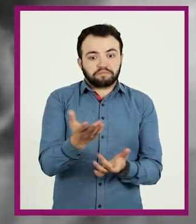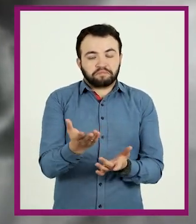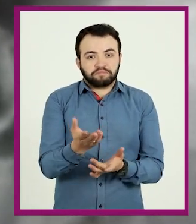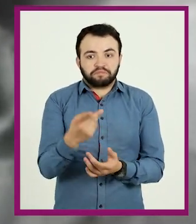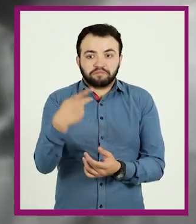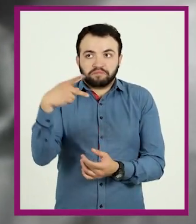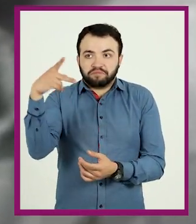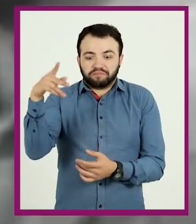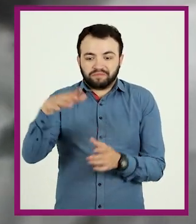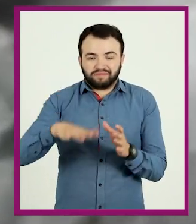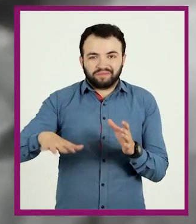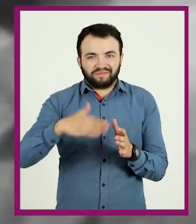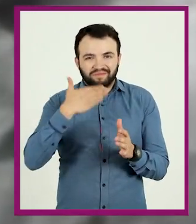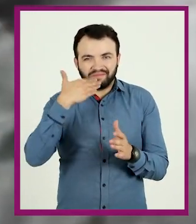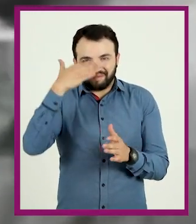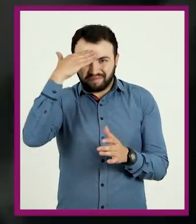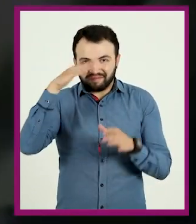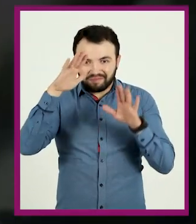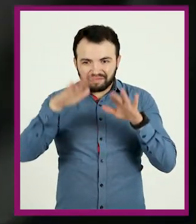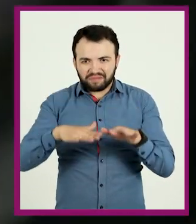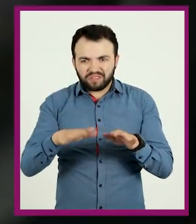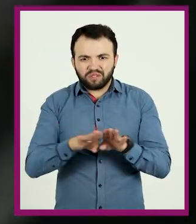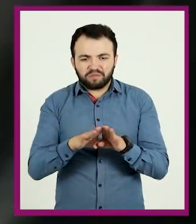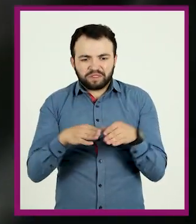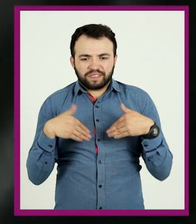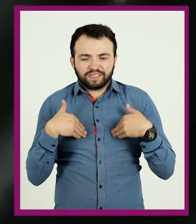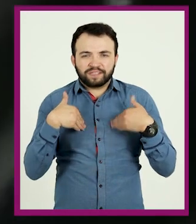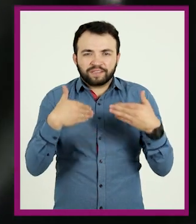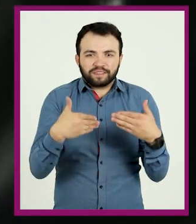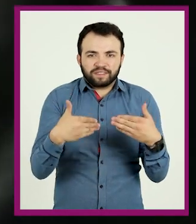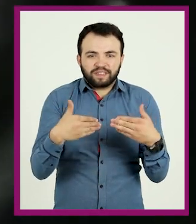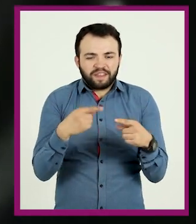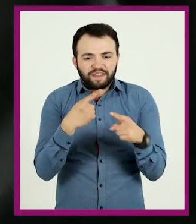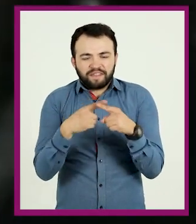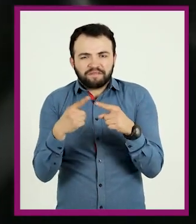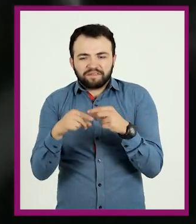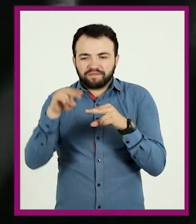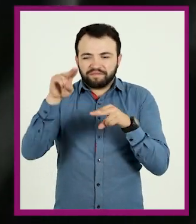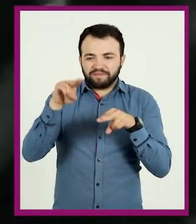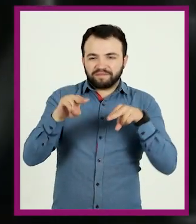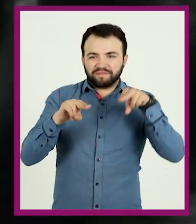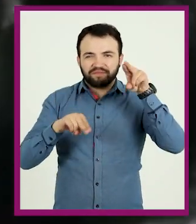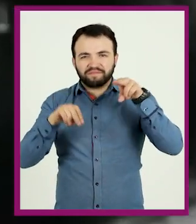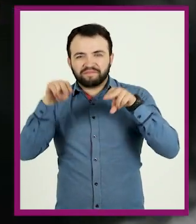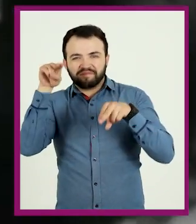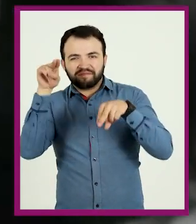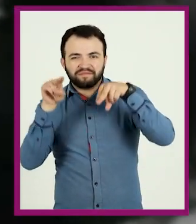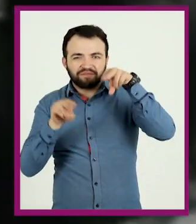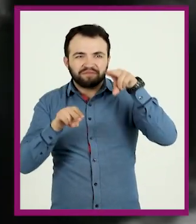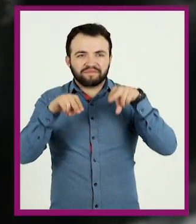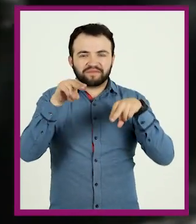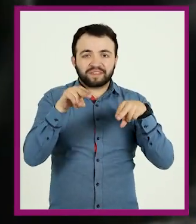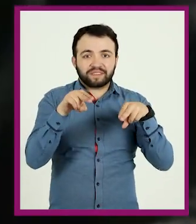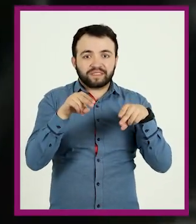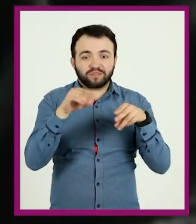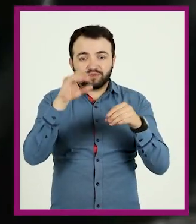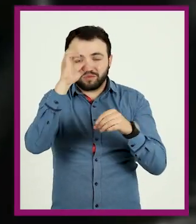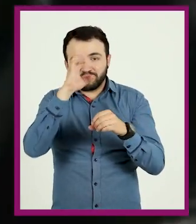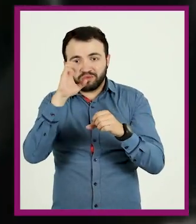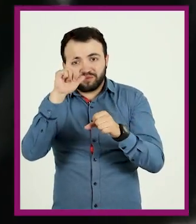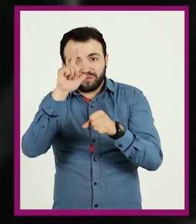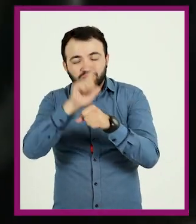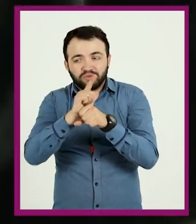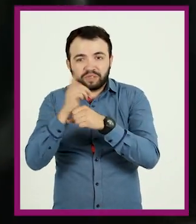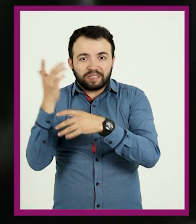Así, la música del Medio Oriente expresa a través de sus elementos armónicos y melódicos el paso de